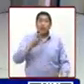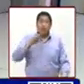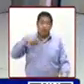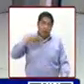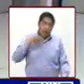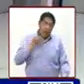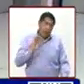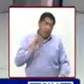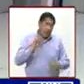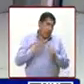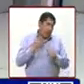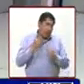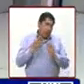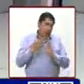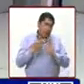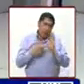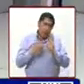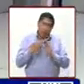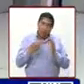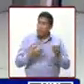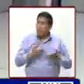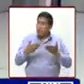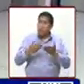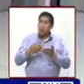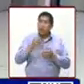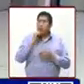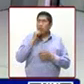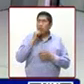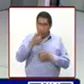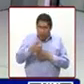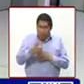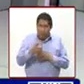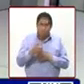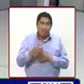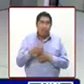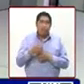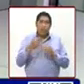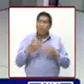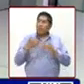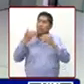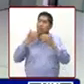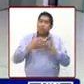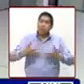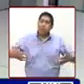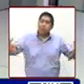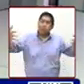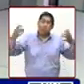una primera normativa que va a ser puesta en próximas horas también a una segunda instancia. Ha